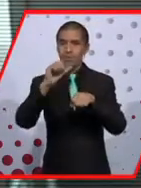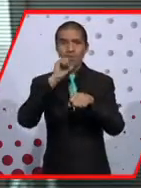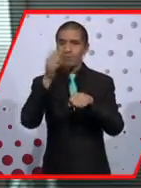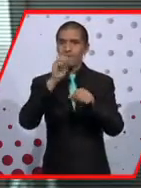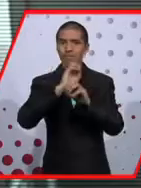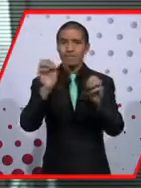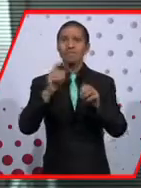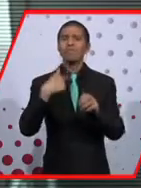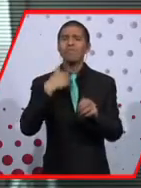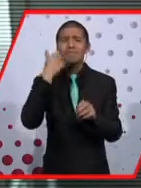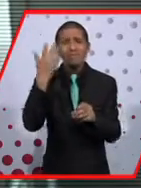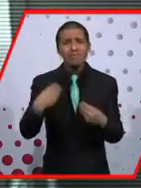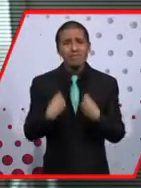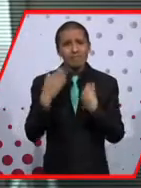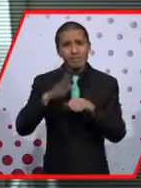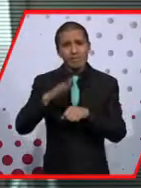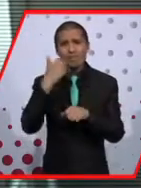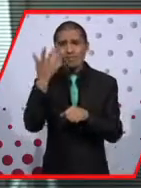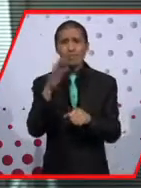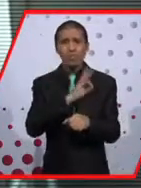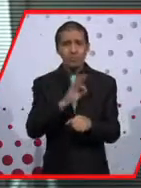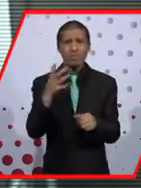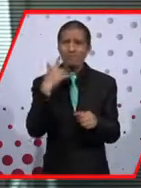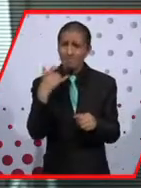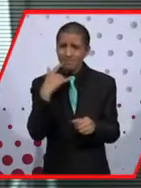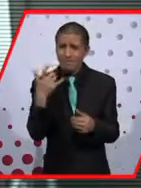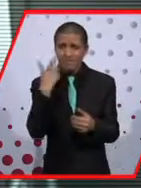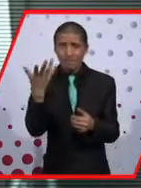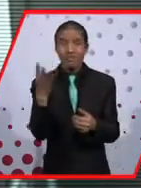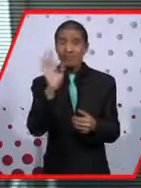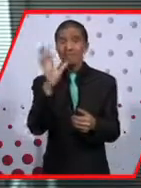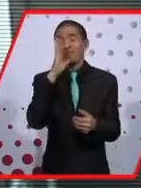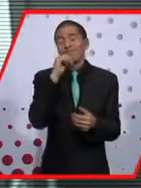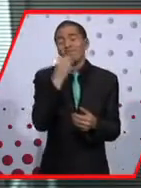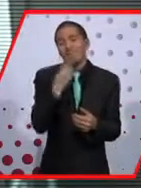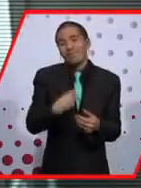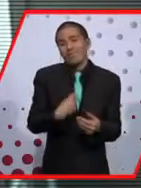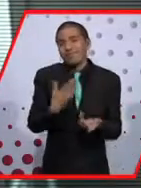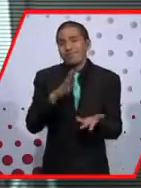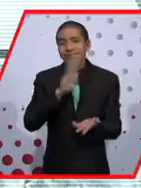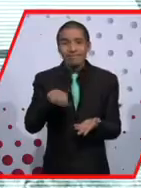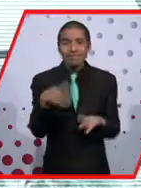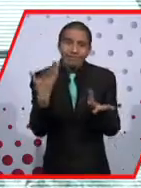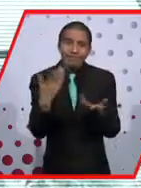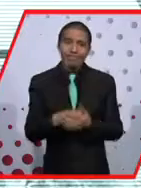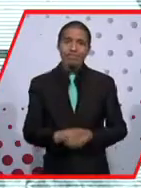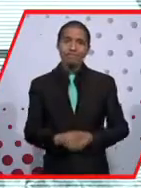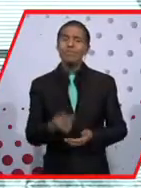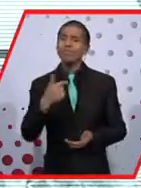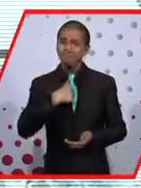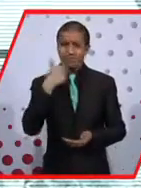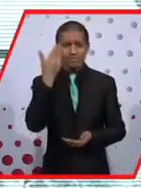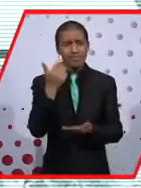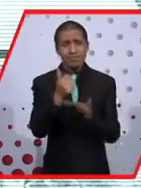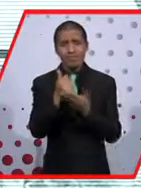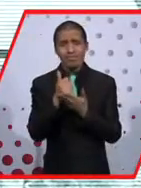más lo que más se pueda, hasta donde se pueda, y cuando ya si no se pudo, pues ni modo, pues ya qué le podemos hacer. Pues yo sí quisiera que